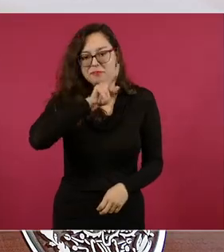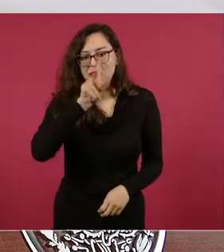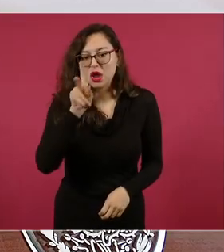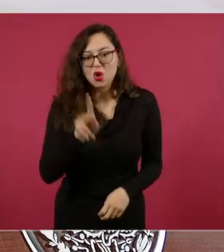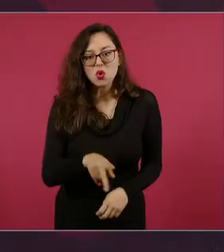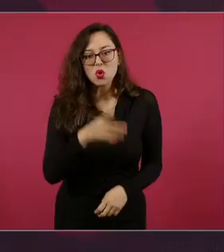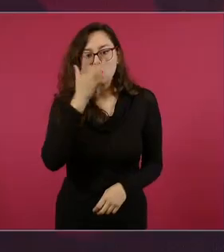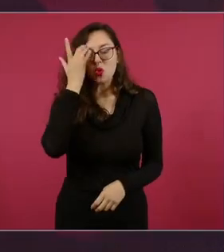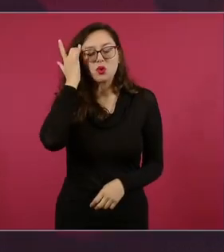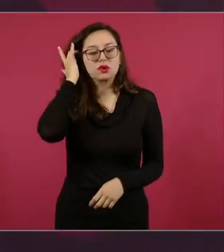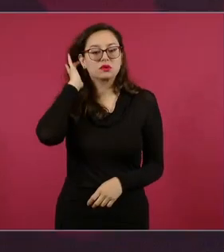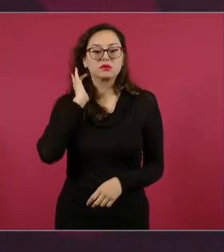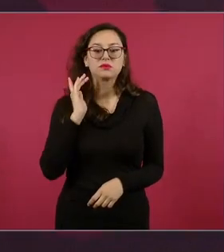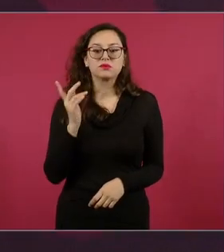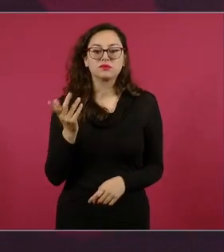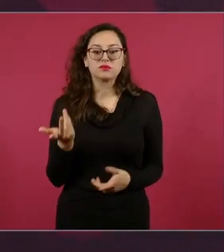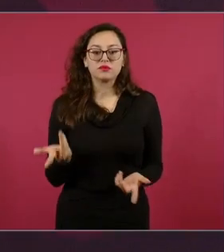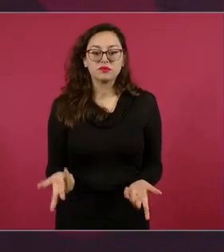plantamos